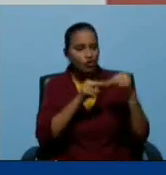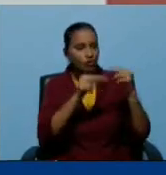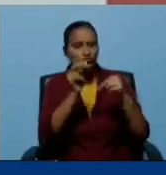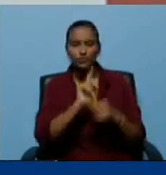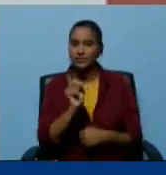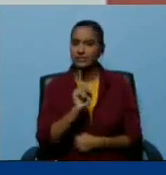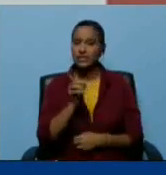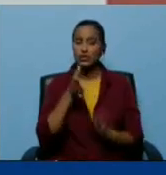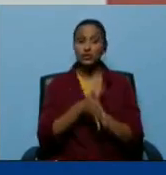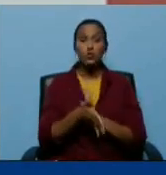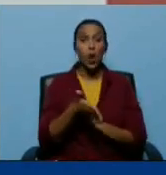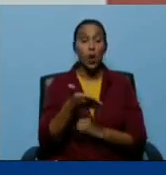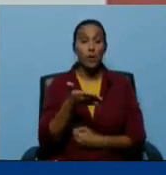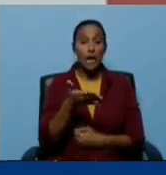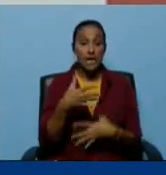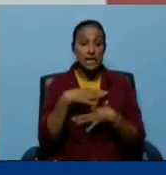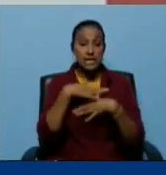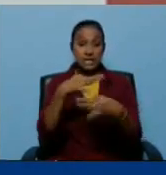pretender